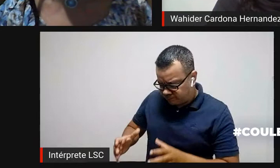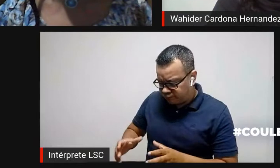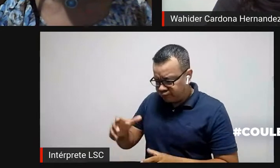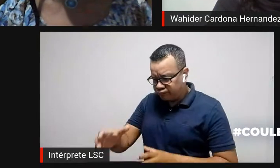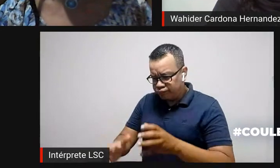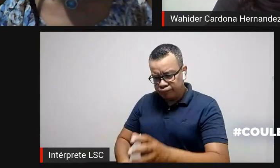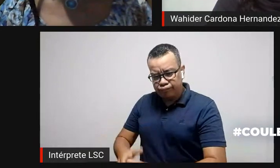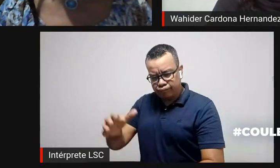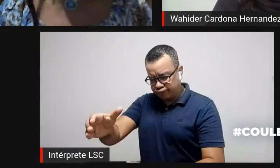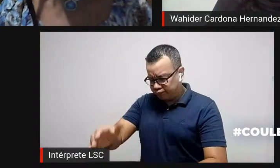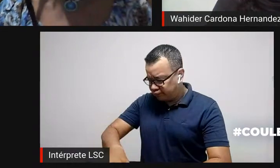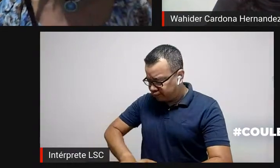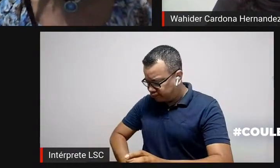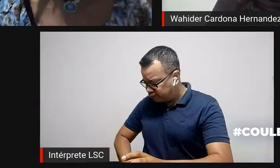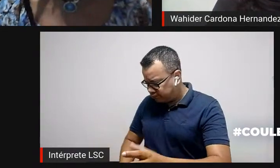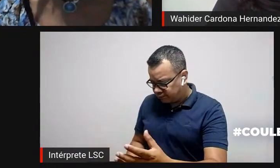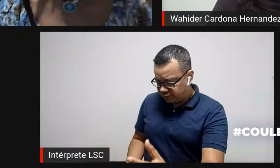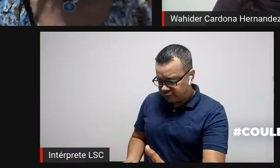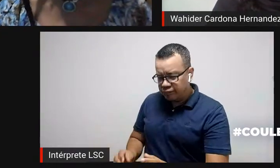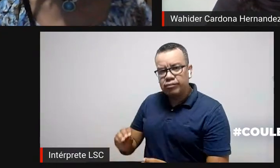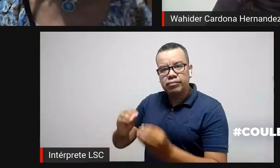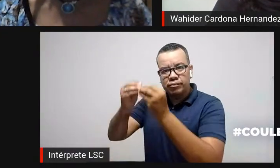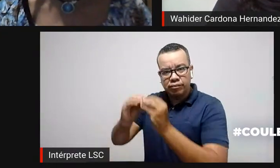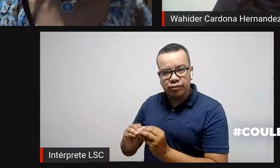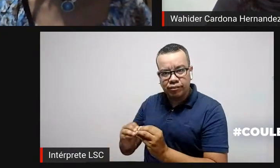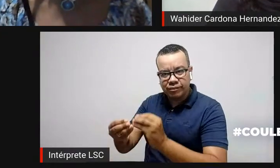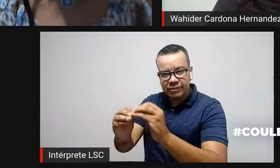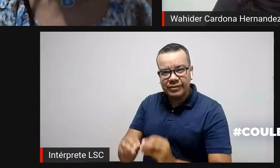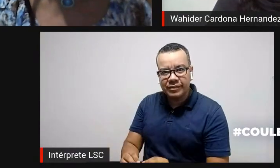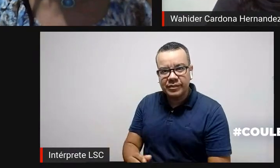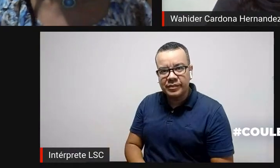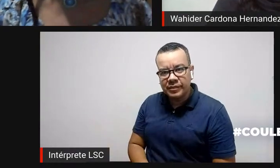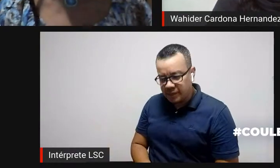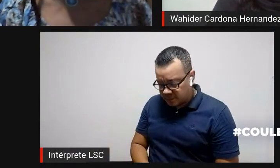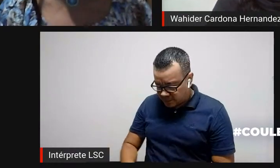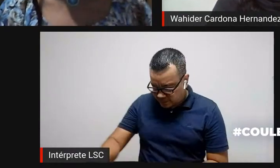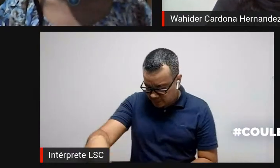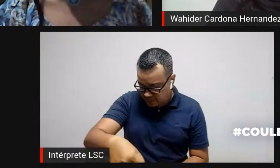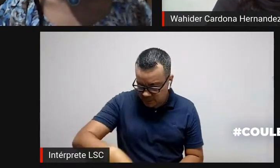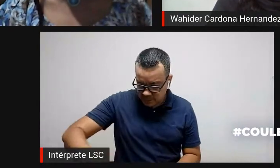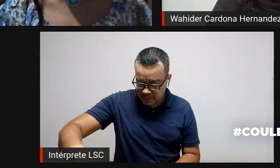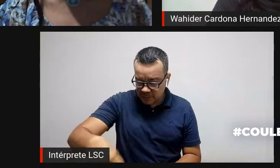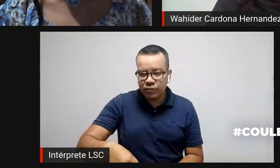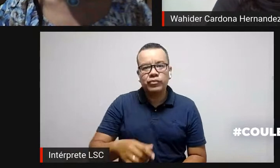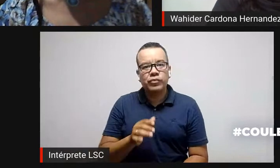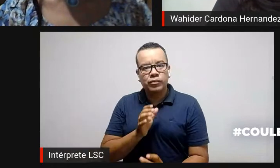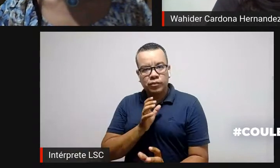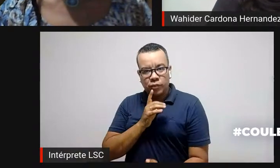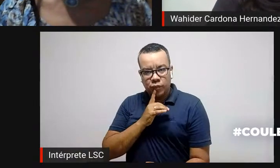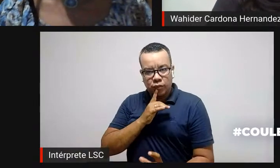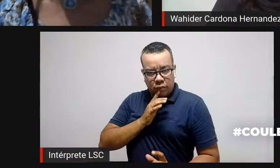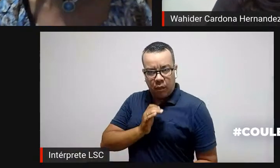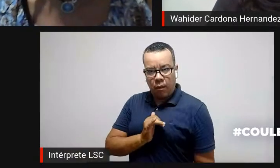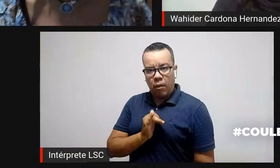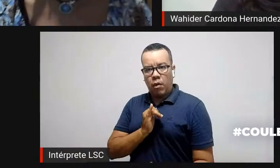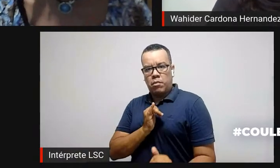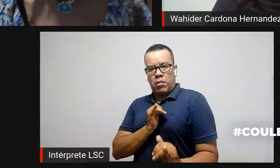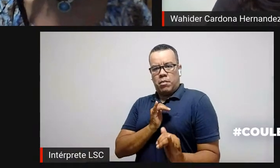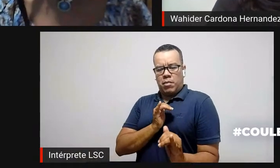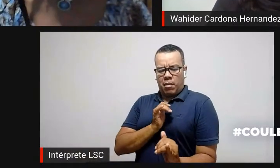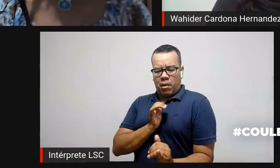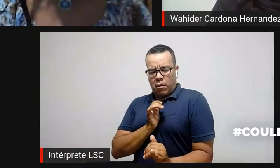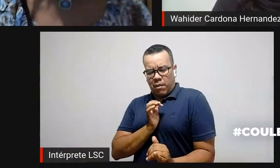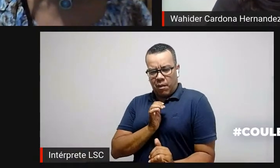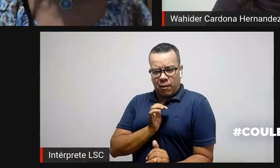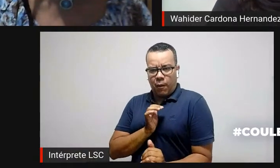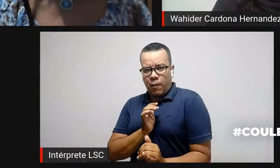y labios. Dulce baba impregna las notas del saxo. Se repite la